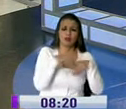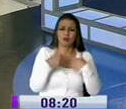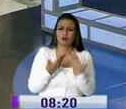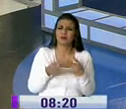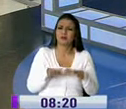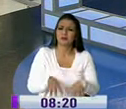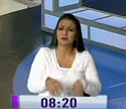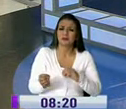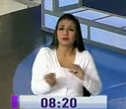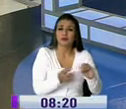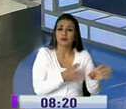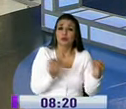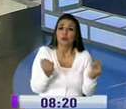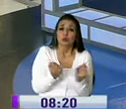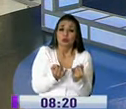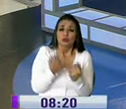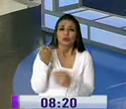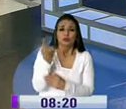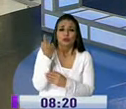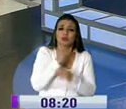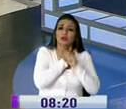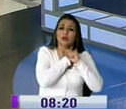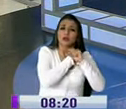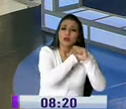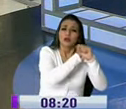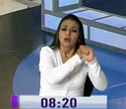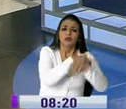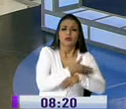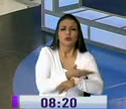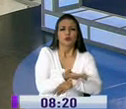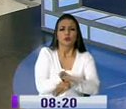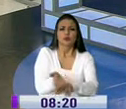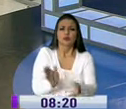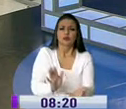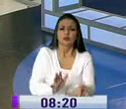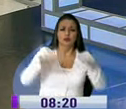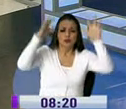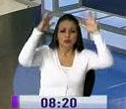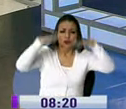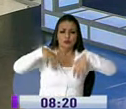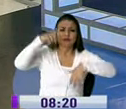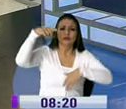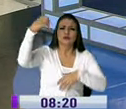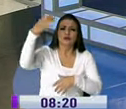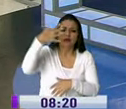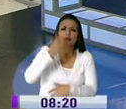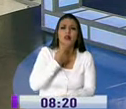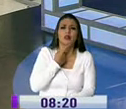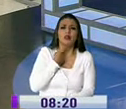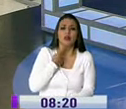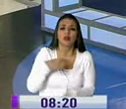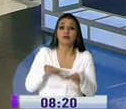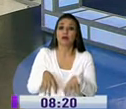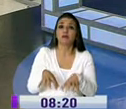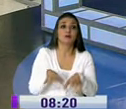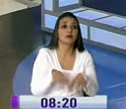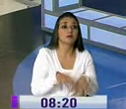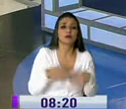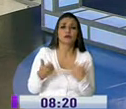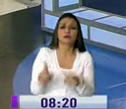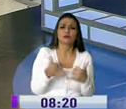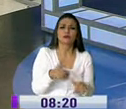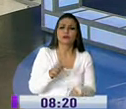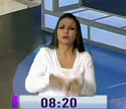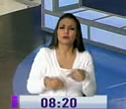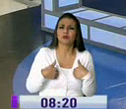perritos, imagínate lo que es estar amarrado todo el día bajo la lluvia, bajo el sol, no puede correr, no puede, no puede